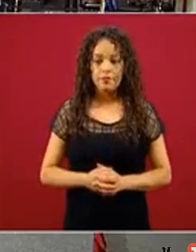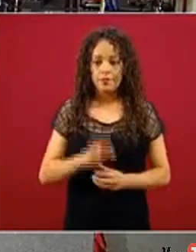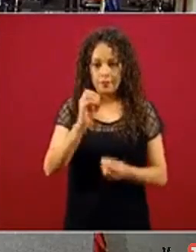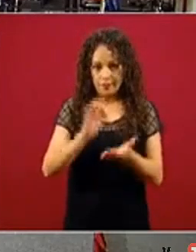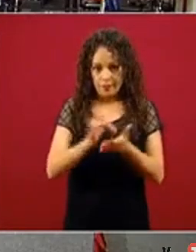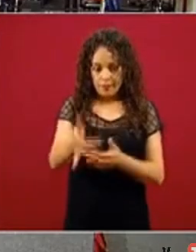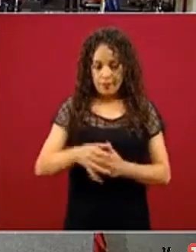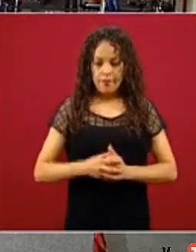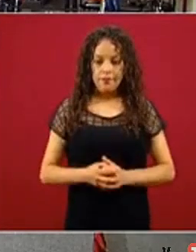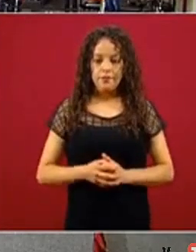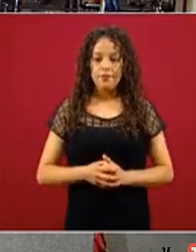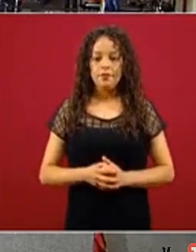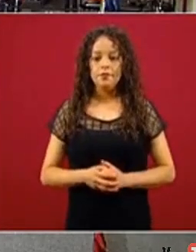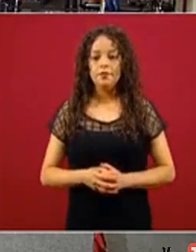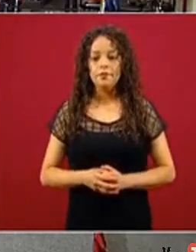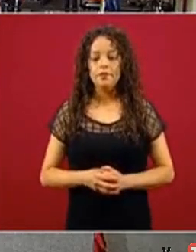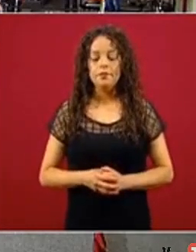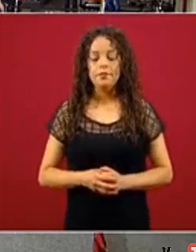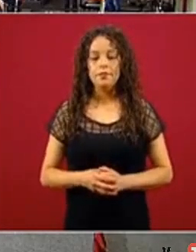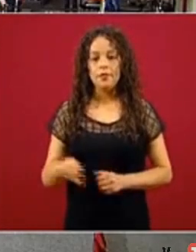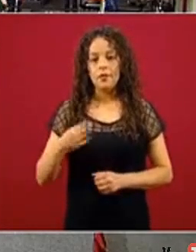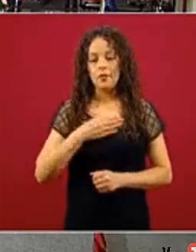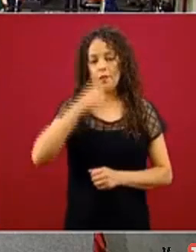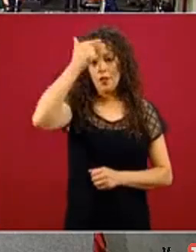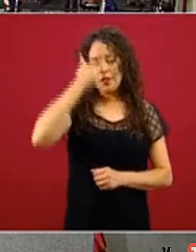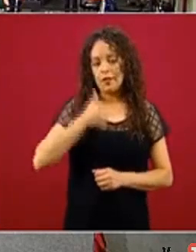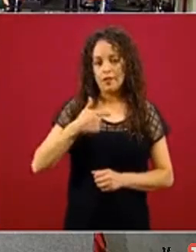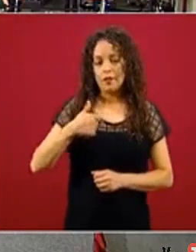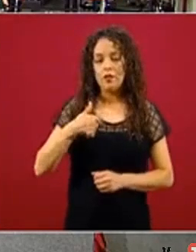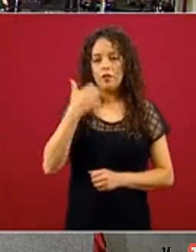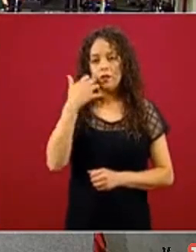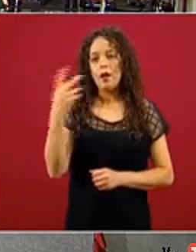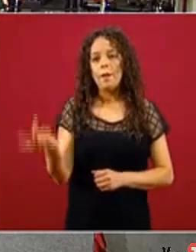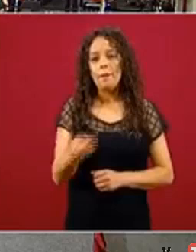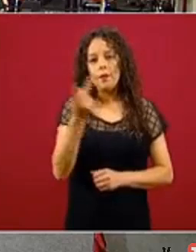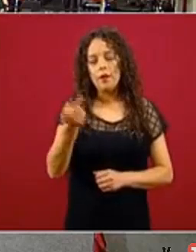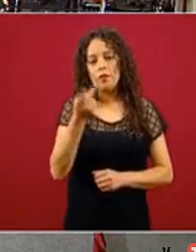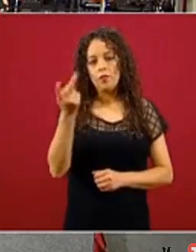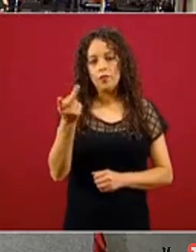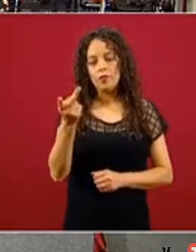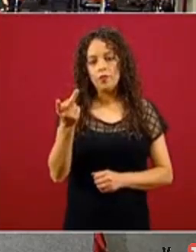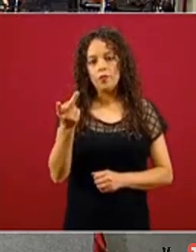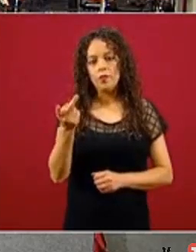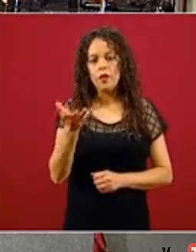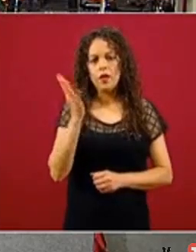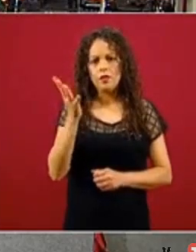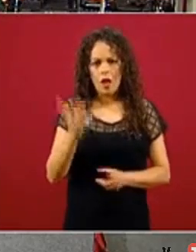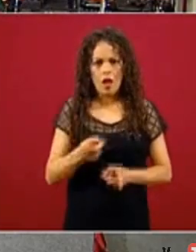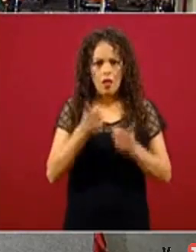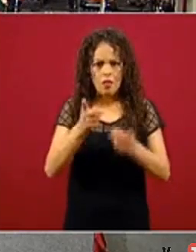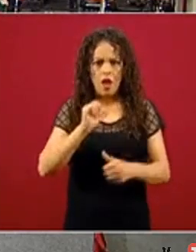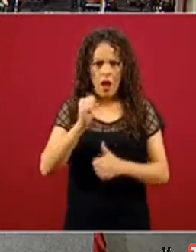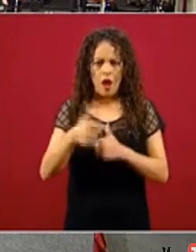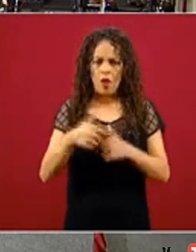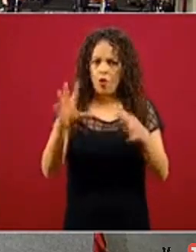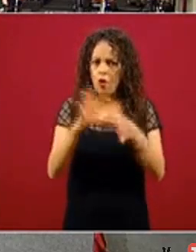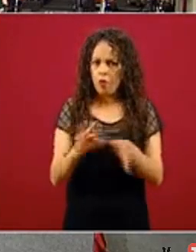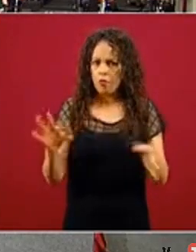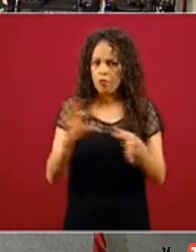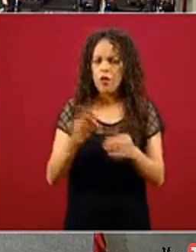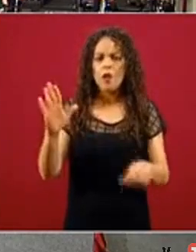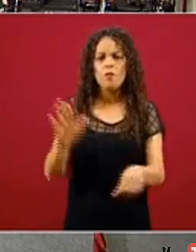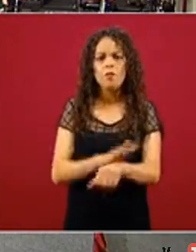Muchas gracias. Buenas noches. Quiero preguntarle si les han dado alguna explicación de por qué Nuevo León y